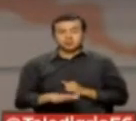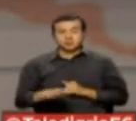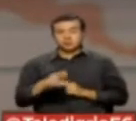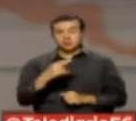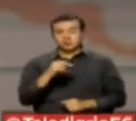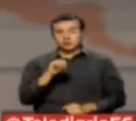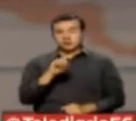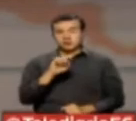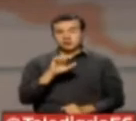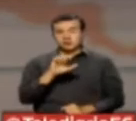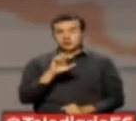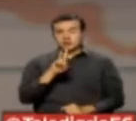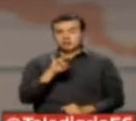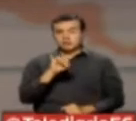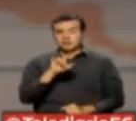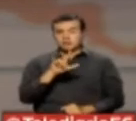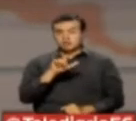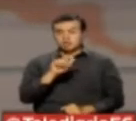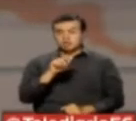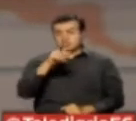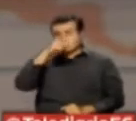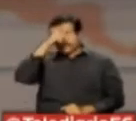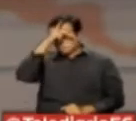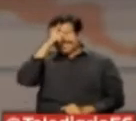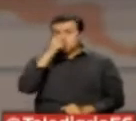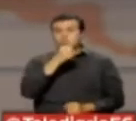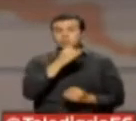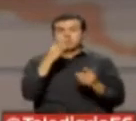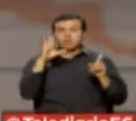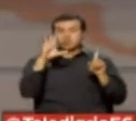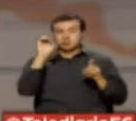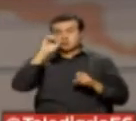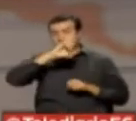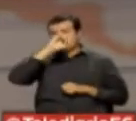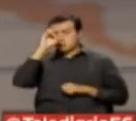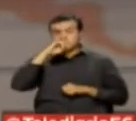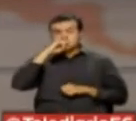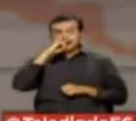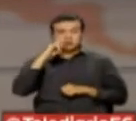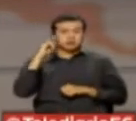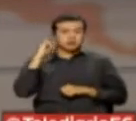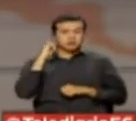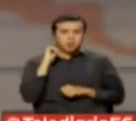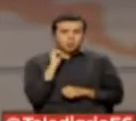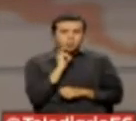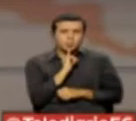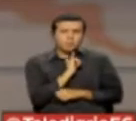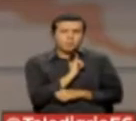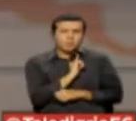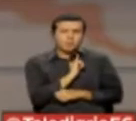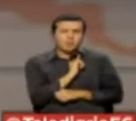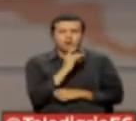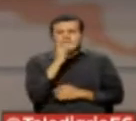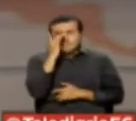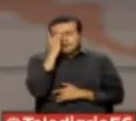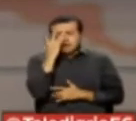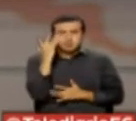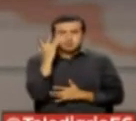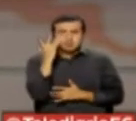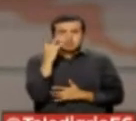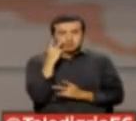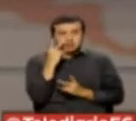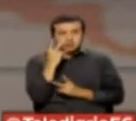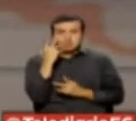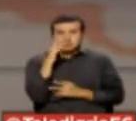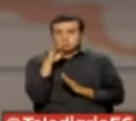un sector indígena de perú estaban con más de 60 por ciento de los niños con desnutrición crónica y ahí también